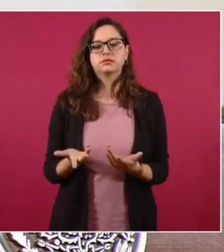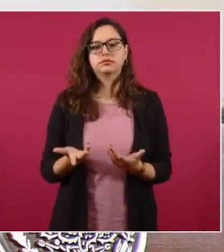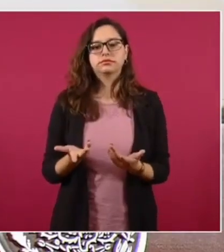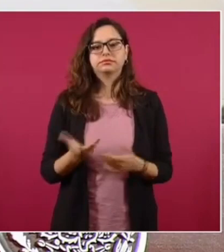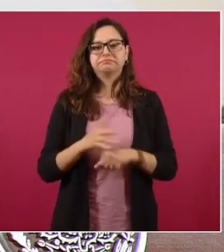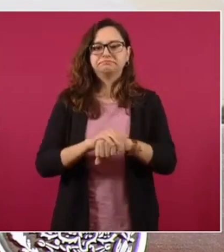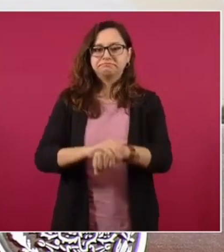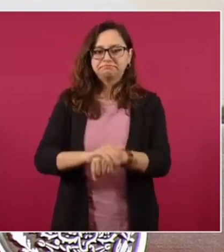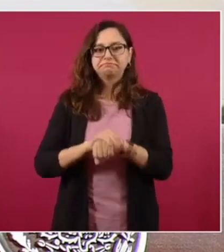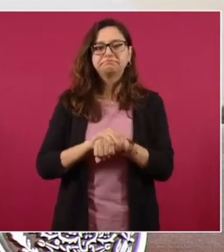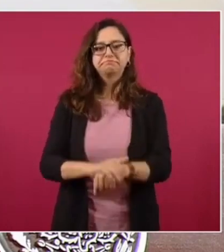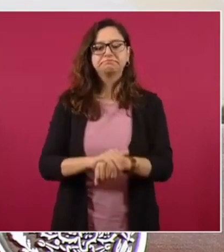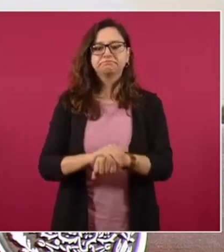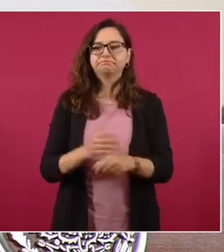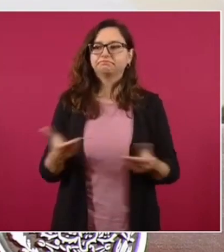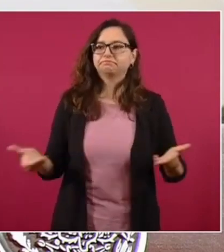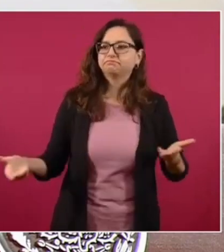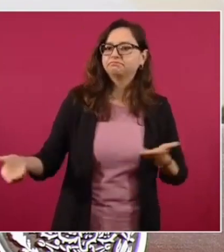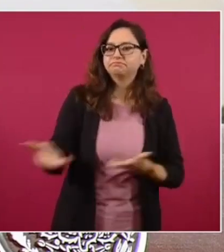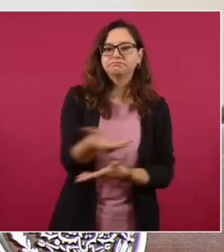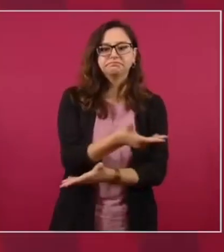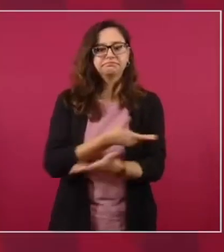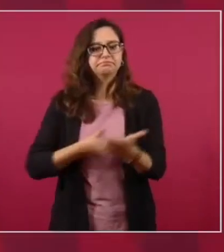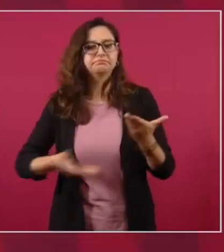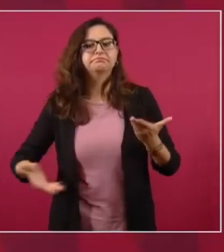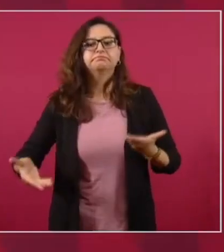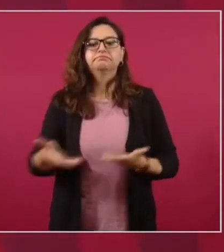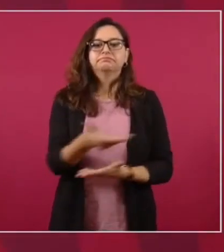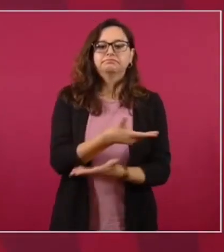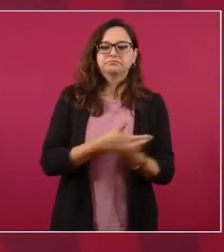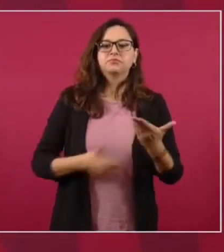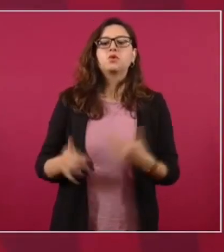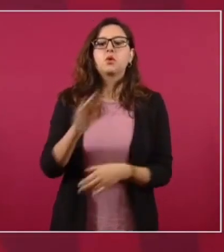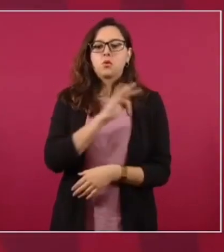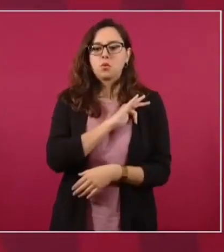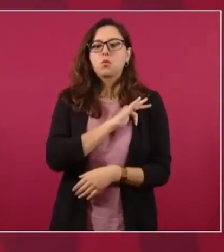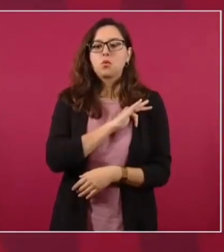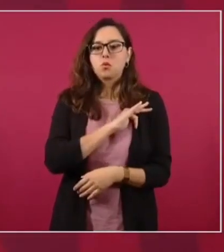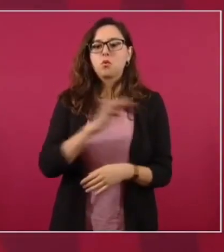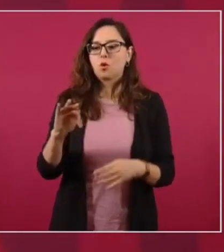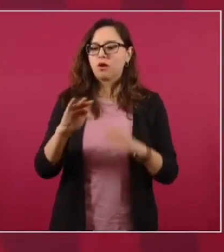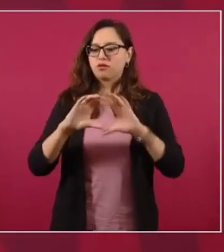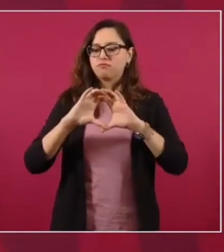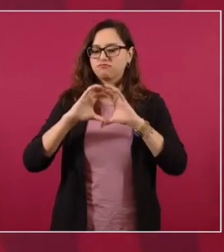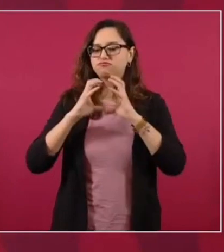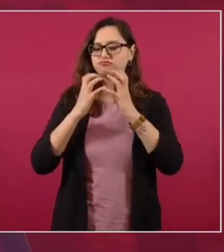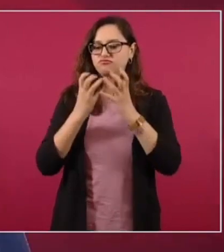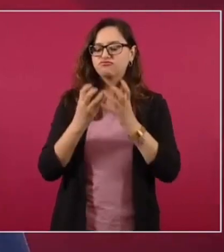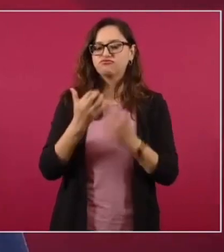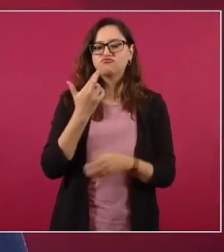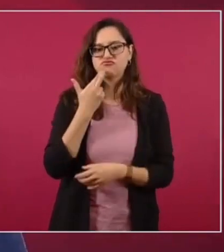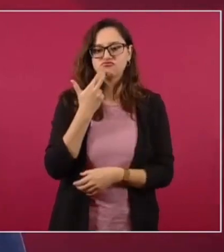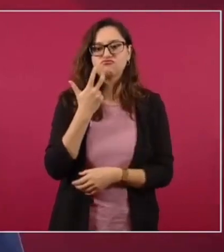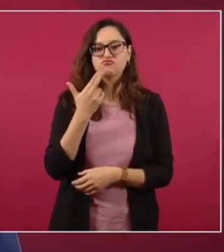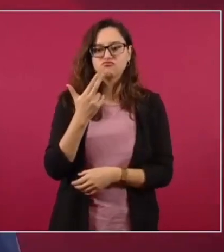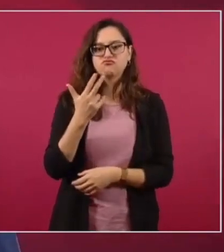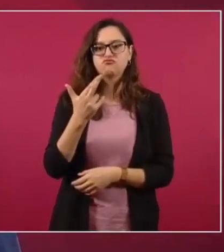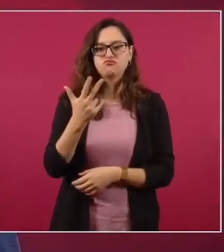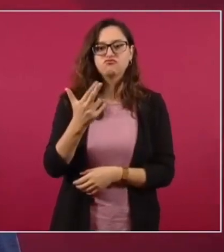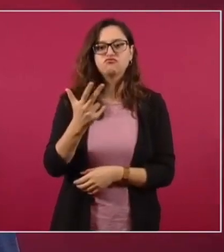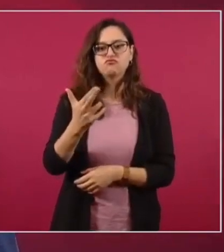con la amistad y la cooperación entre los pueblos, se puede vivir en un mundo mejor y